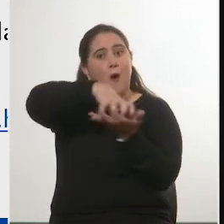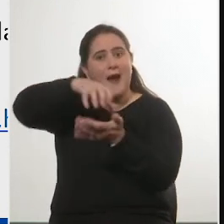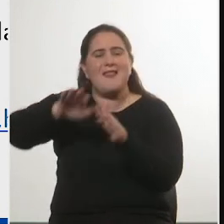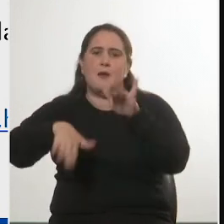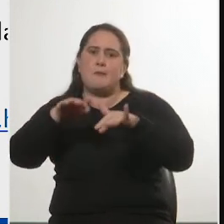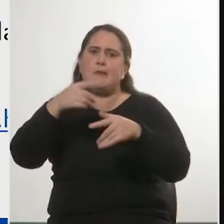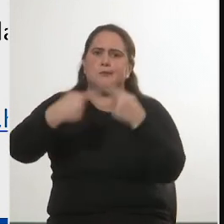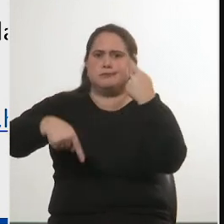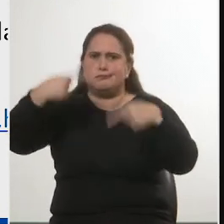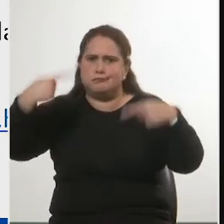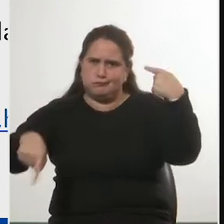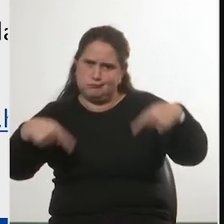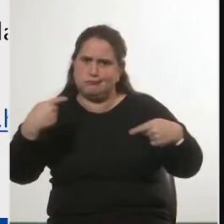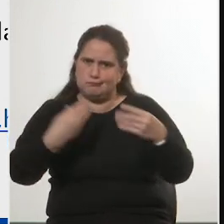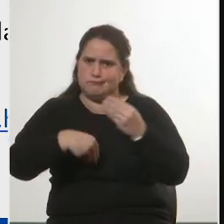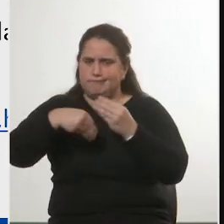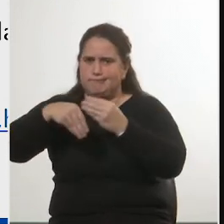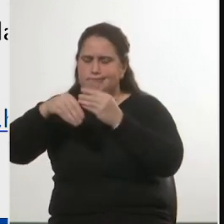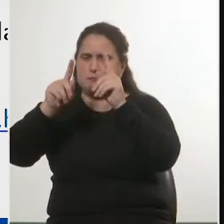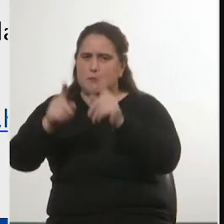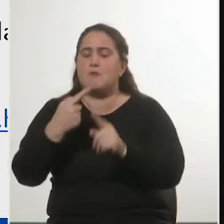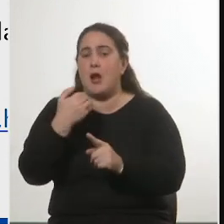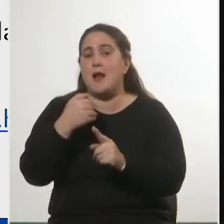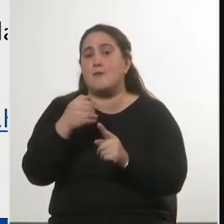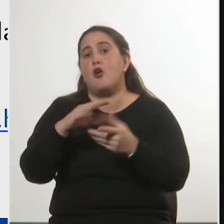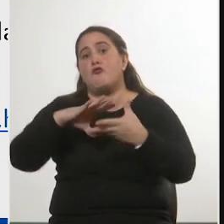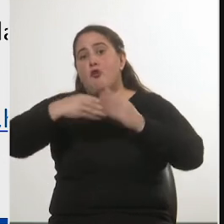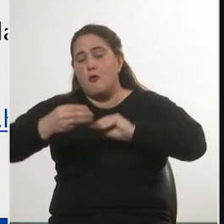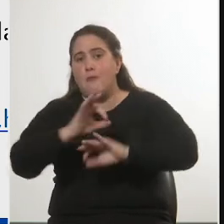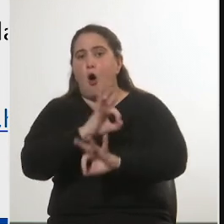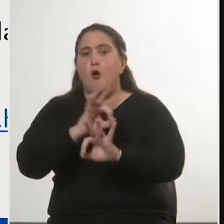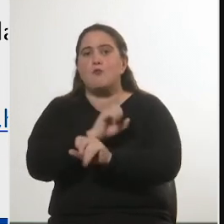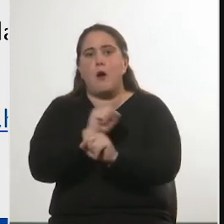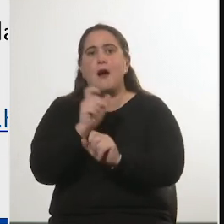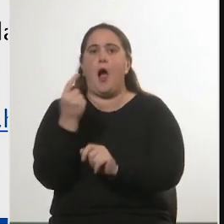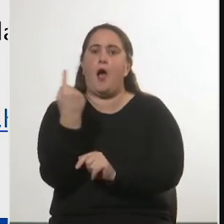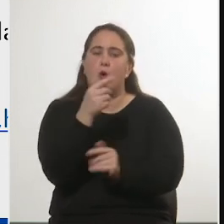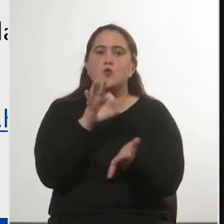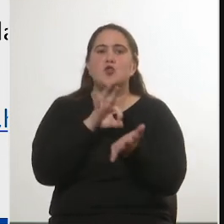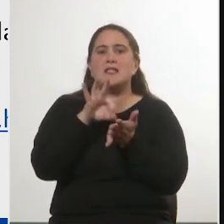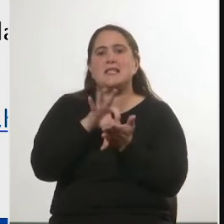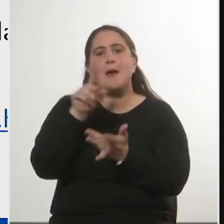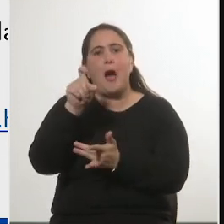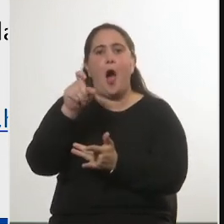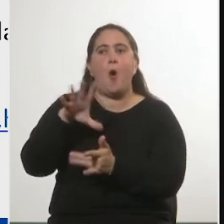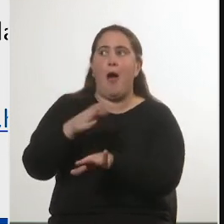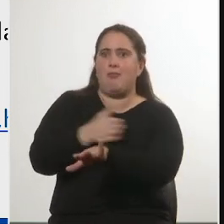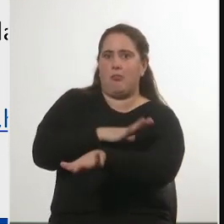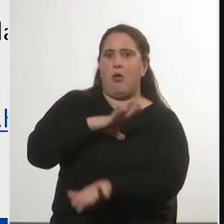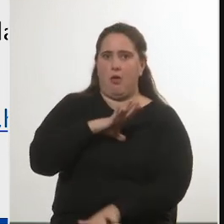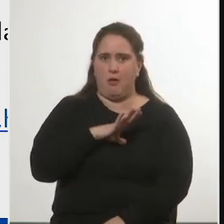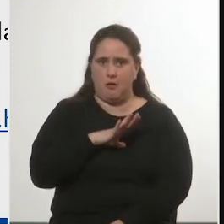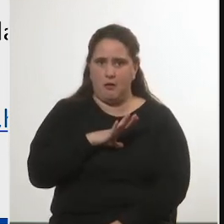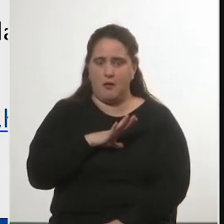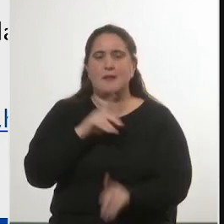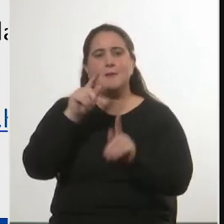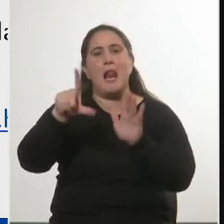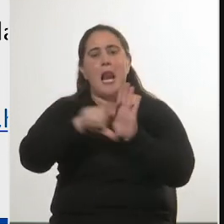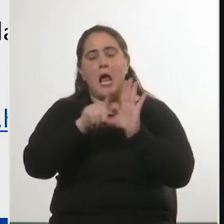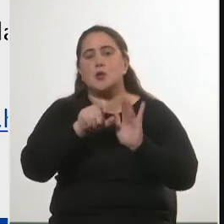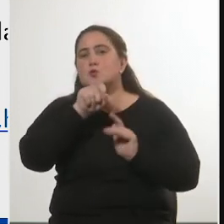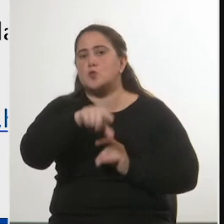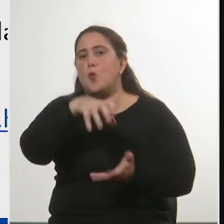dependiendo de muchas variables adicionales. Por ejemplo, la estructura y la capacidad de los sistemas de agua existentes previamente, las